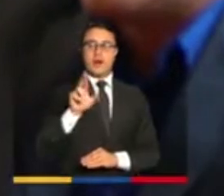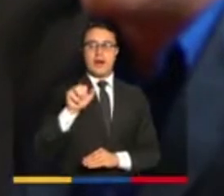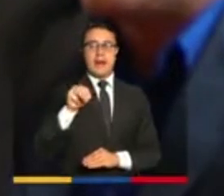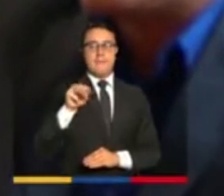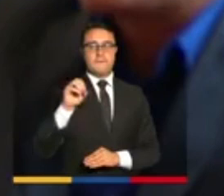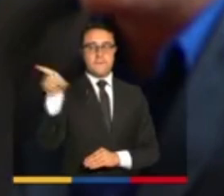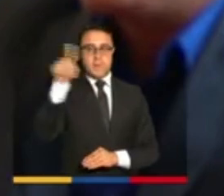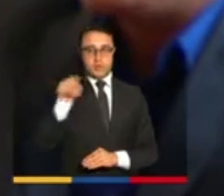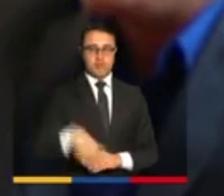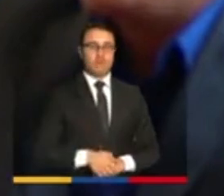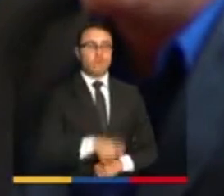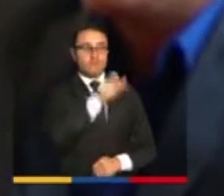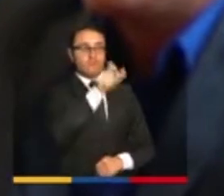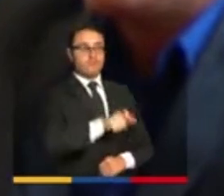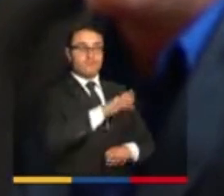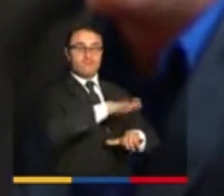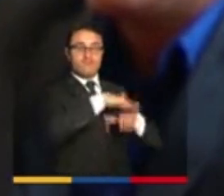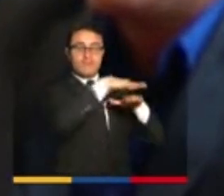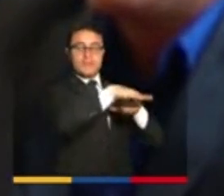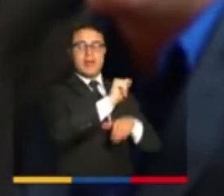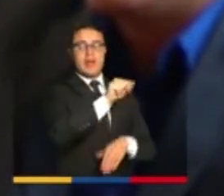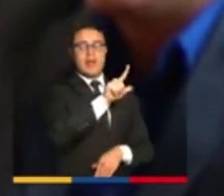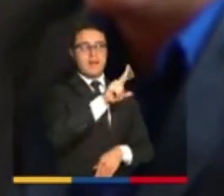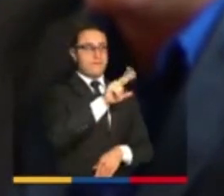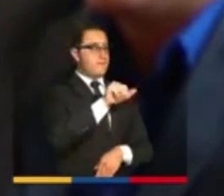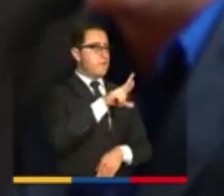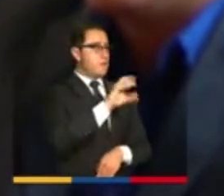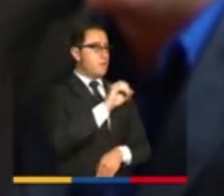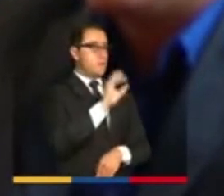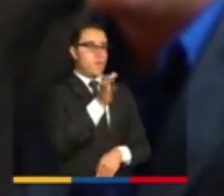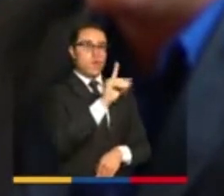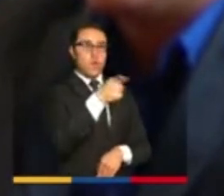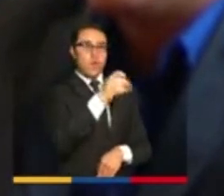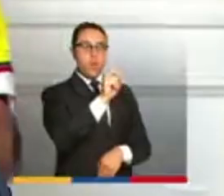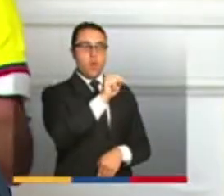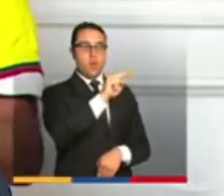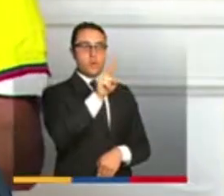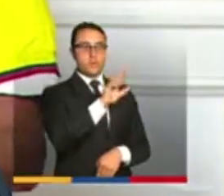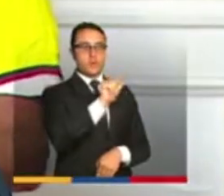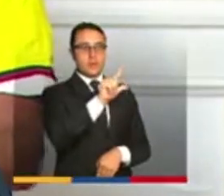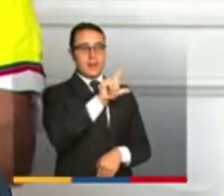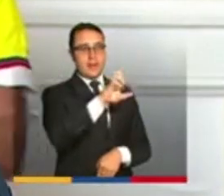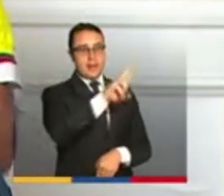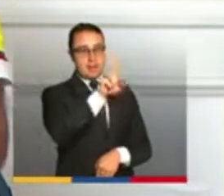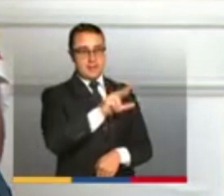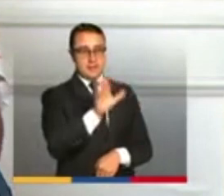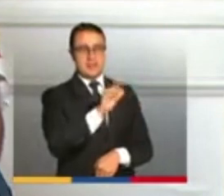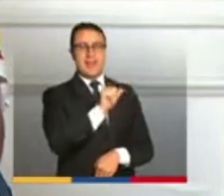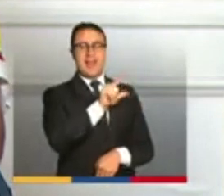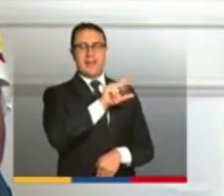Delegado, Álvaro González Alzate. Está por allá. Delegado.